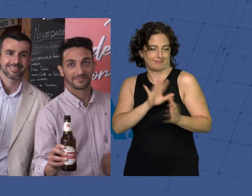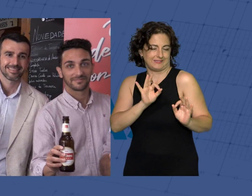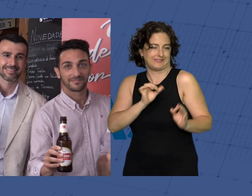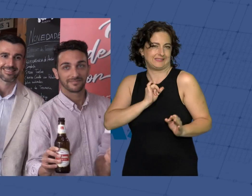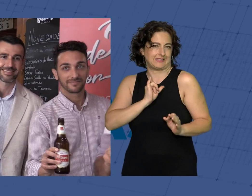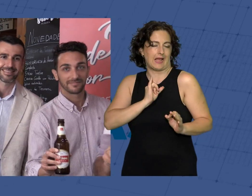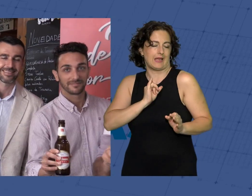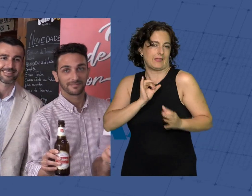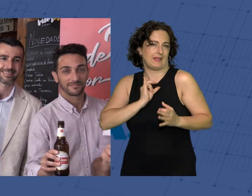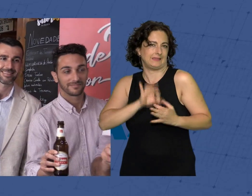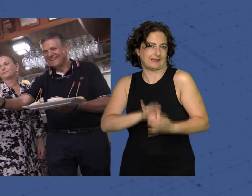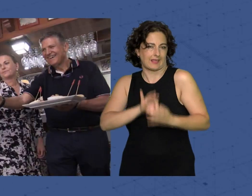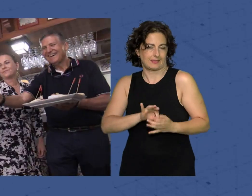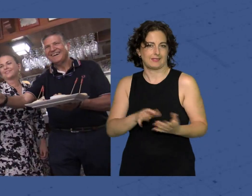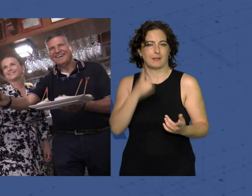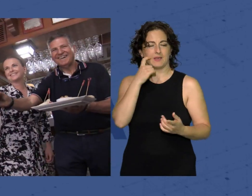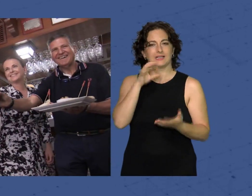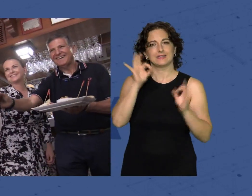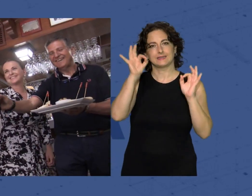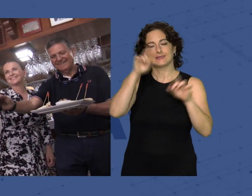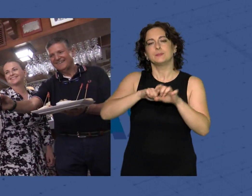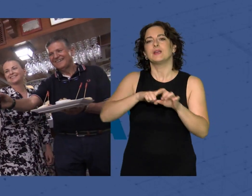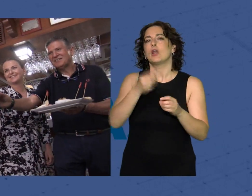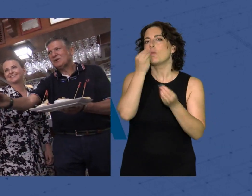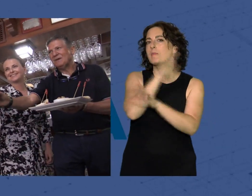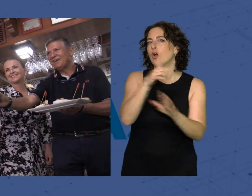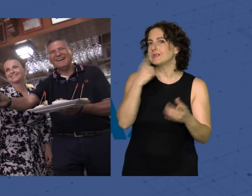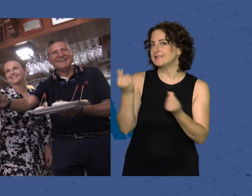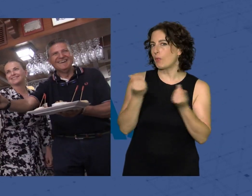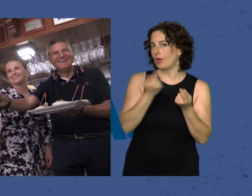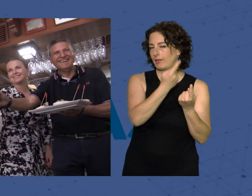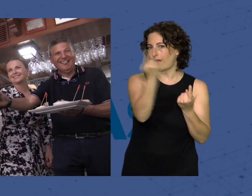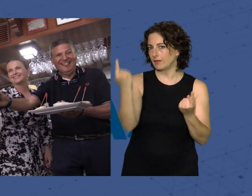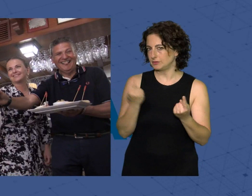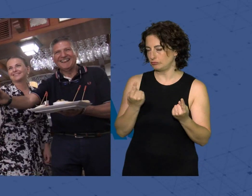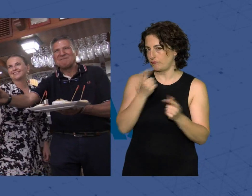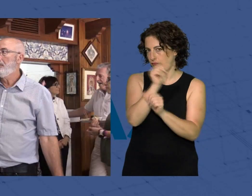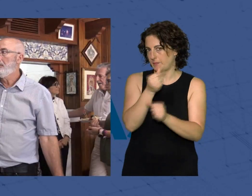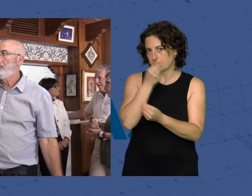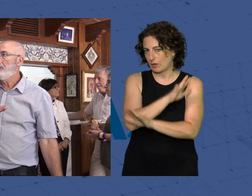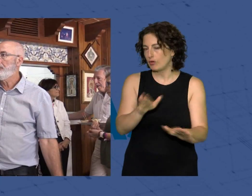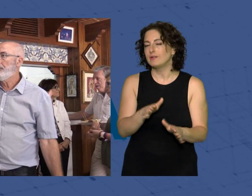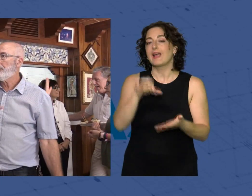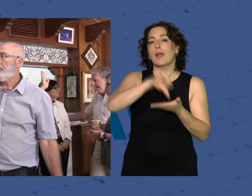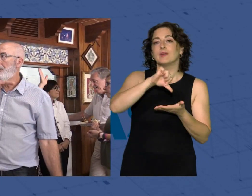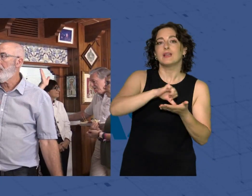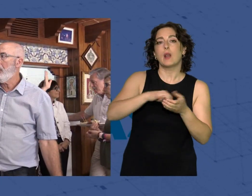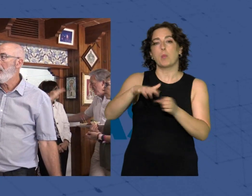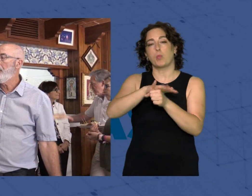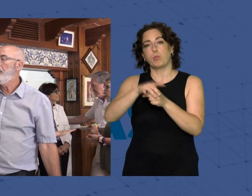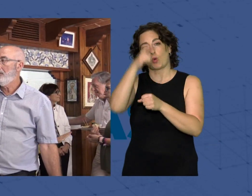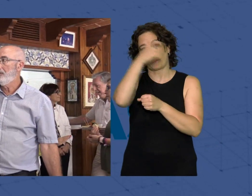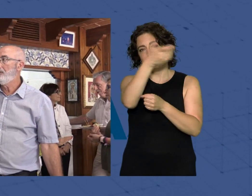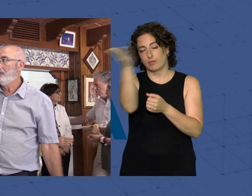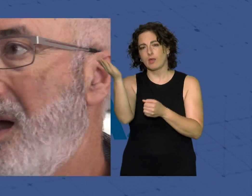maravillosa forma de descubrir los mejores sabores de cada destino además en la capital y en la provincia se está